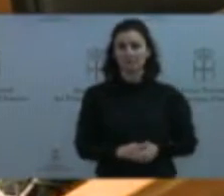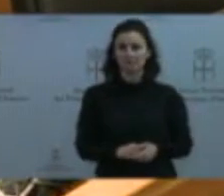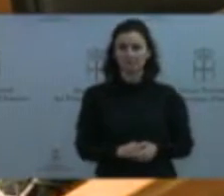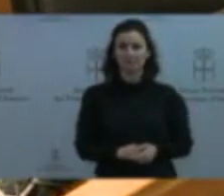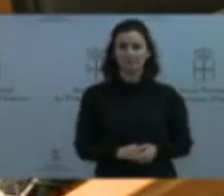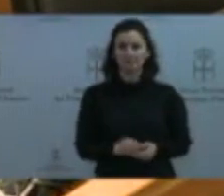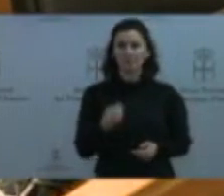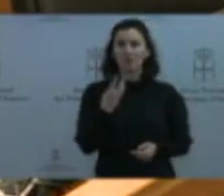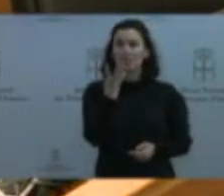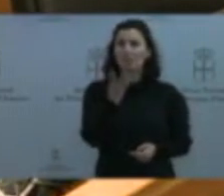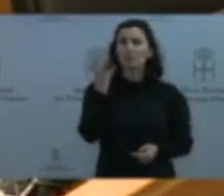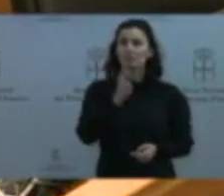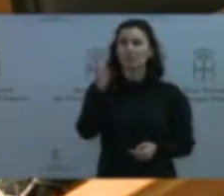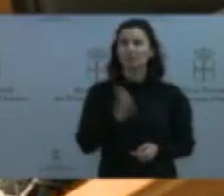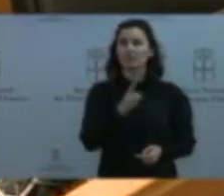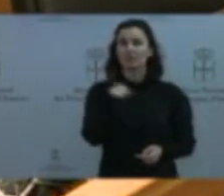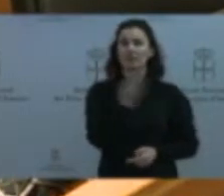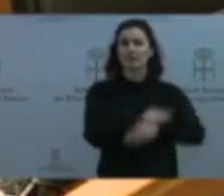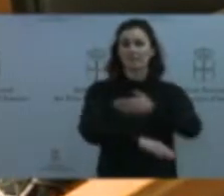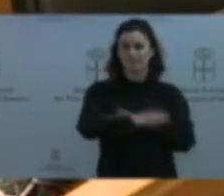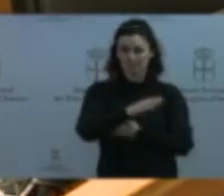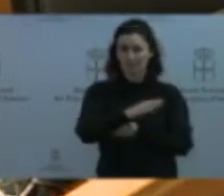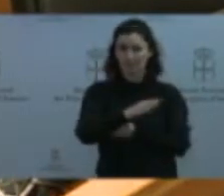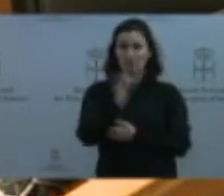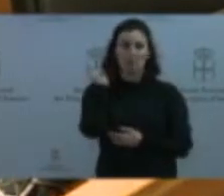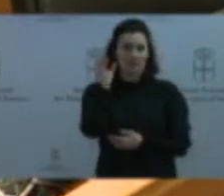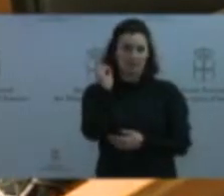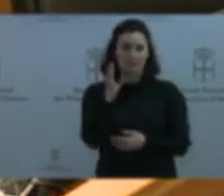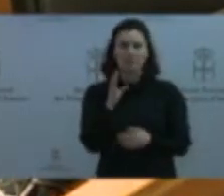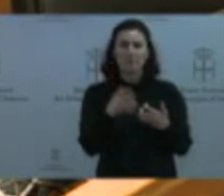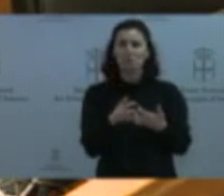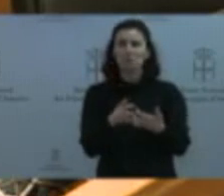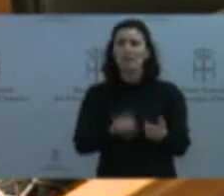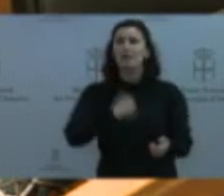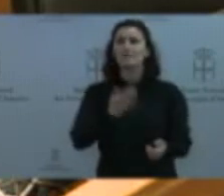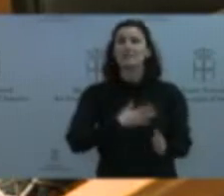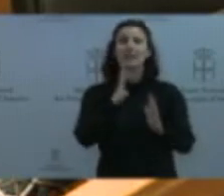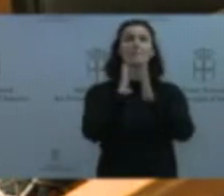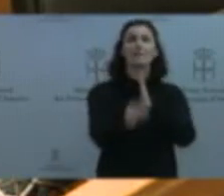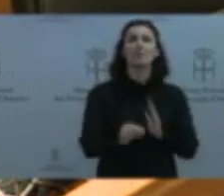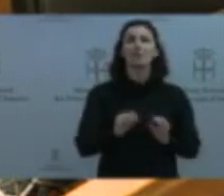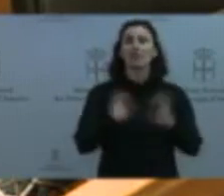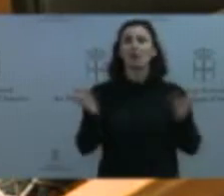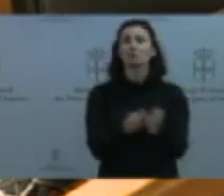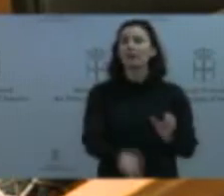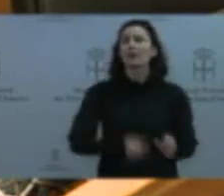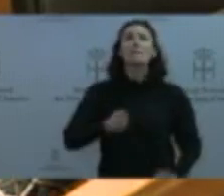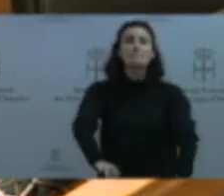de trabajadores en lucha y mañana voy a salir de la Junta General con la misma camiseta de las asambleas de trabajadores en lucha, símbolo